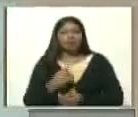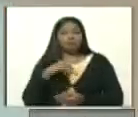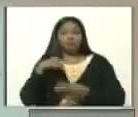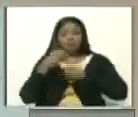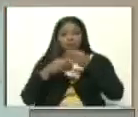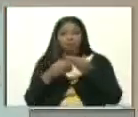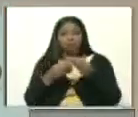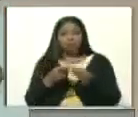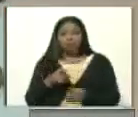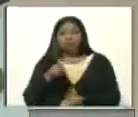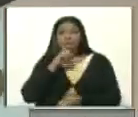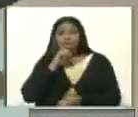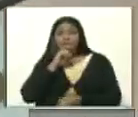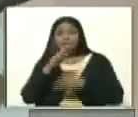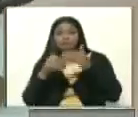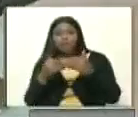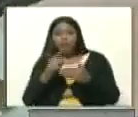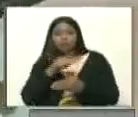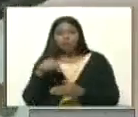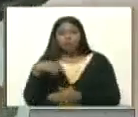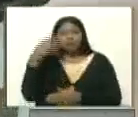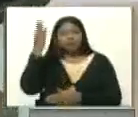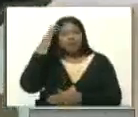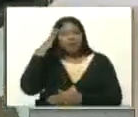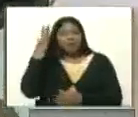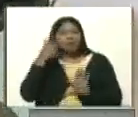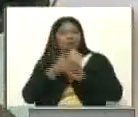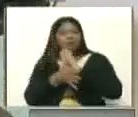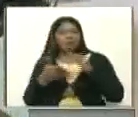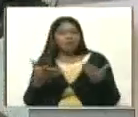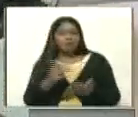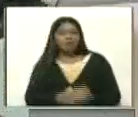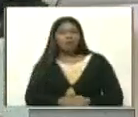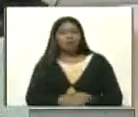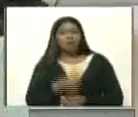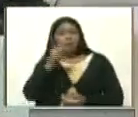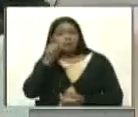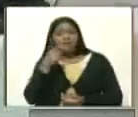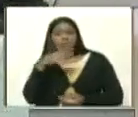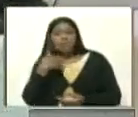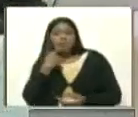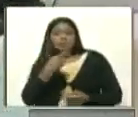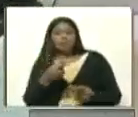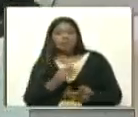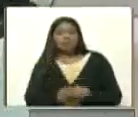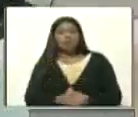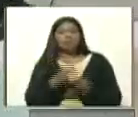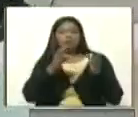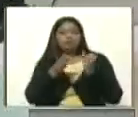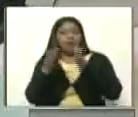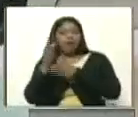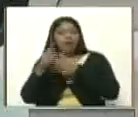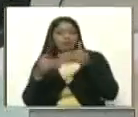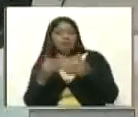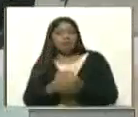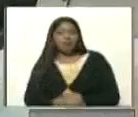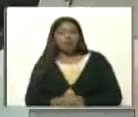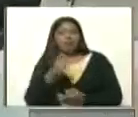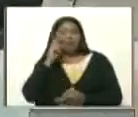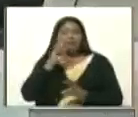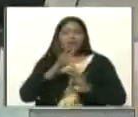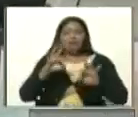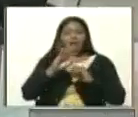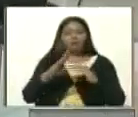grave precedente. Y yo en torno a esto, porque quizás alguien puede decir, no, bueno, esto es un caso aislado y no tiene nada que ver con